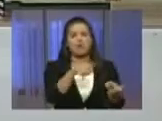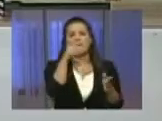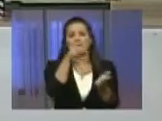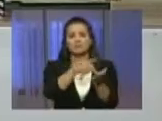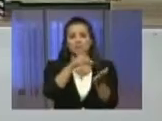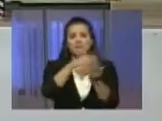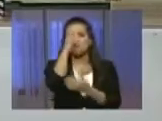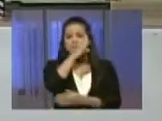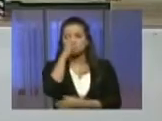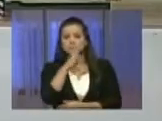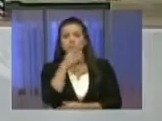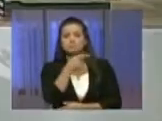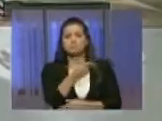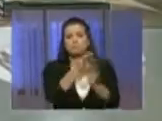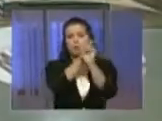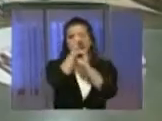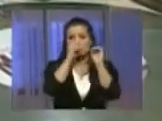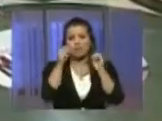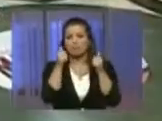siendo